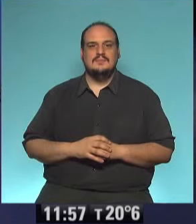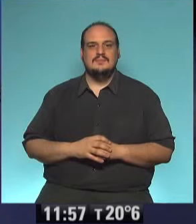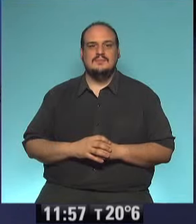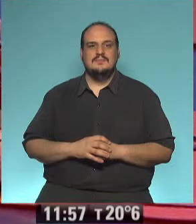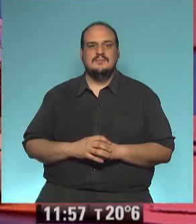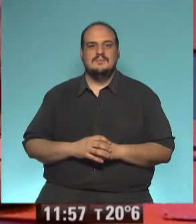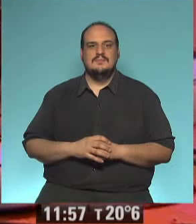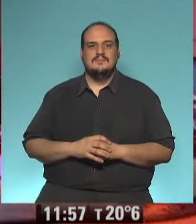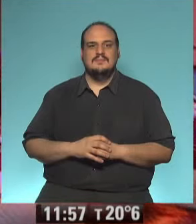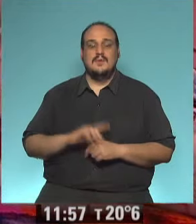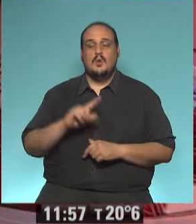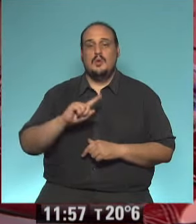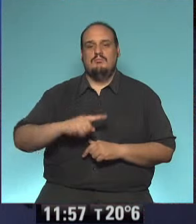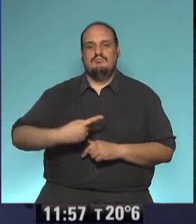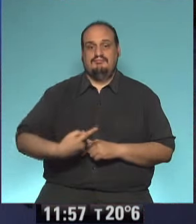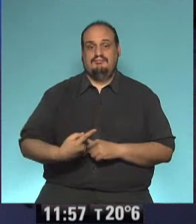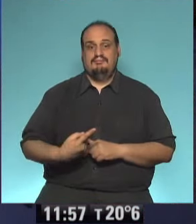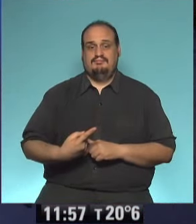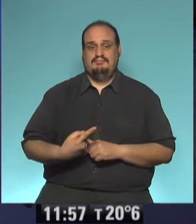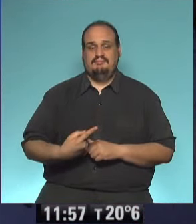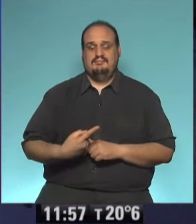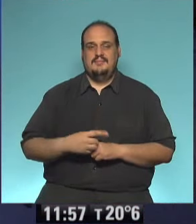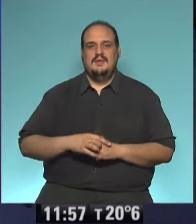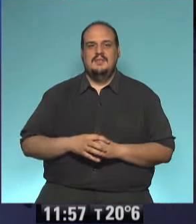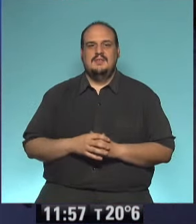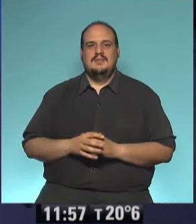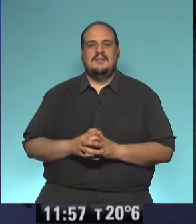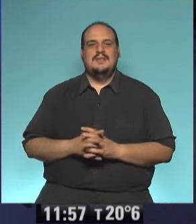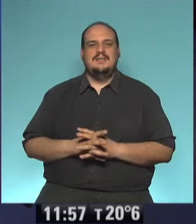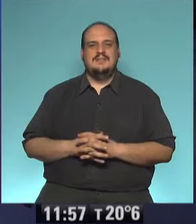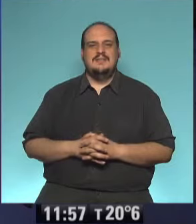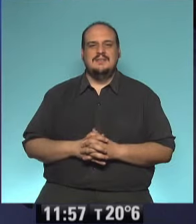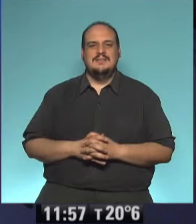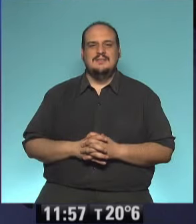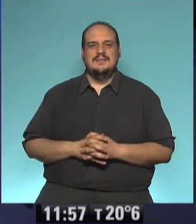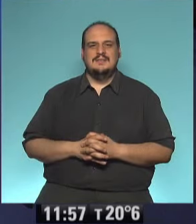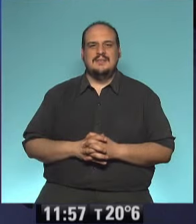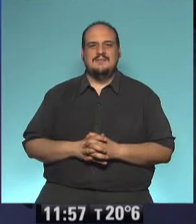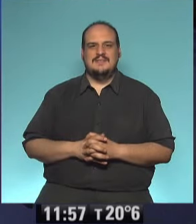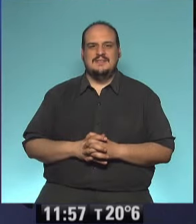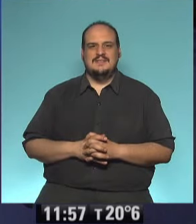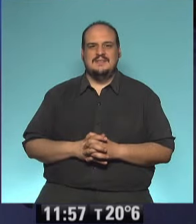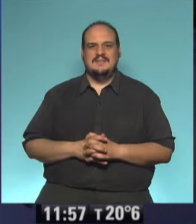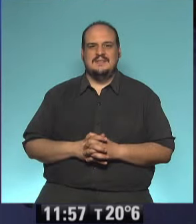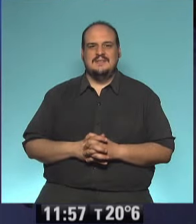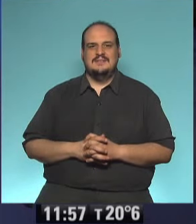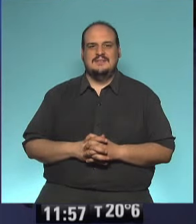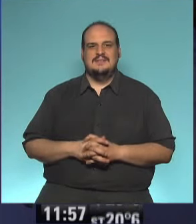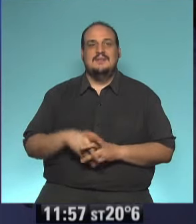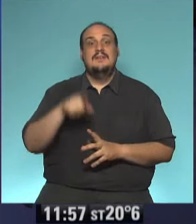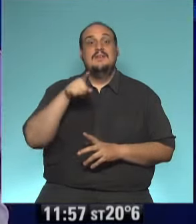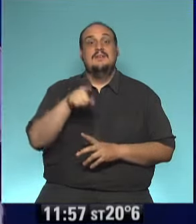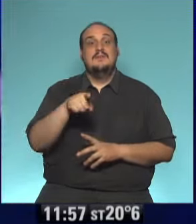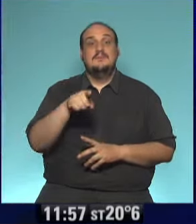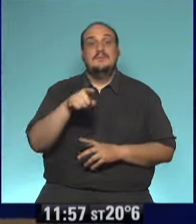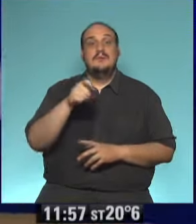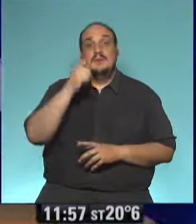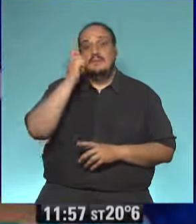sale. ¡Uno! Bueno, me muevo aquí. Bien, perfecto. Ahora le toca. Sí, ¿qué tal? ¿De dónde sos? Yo soy